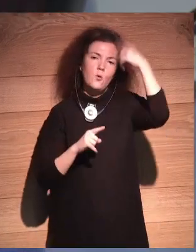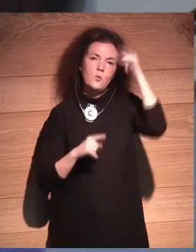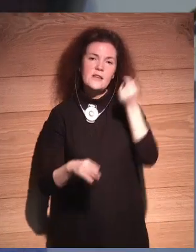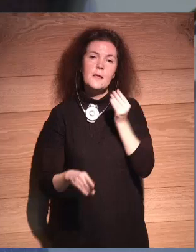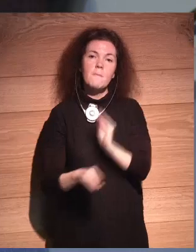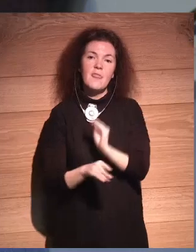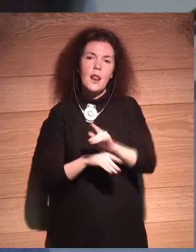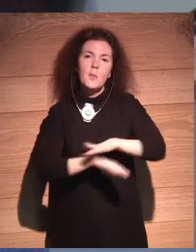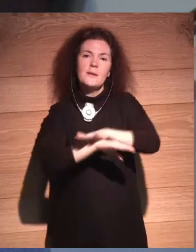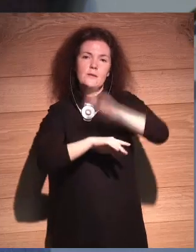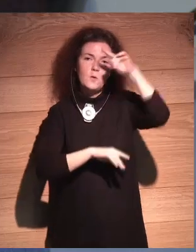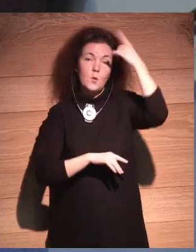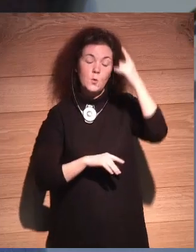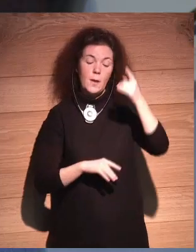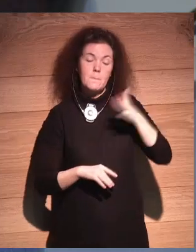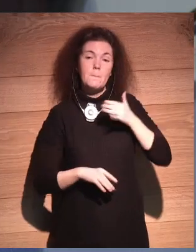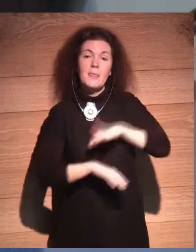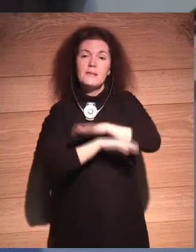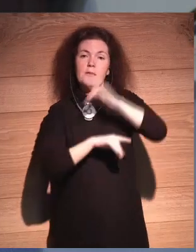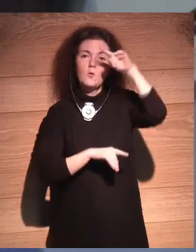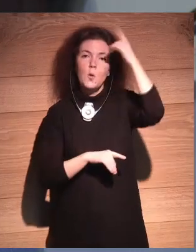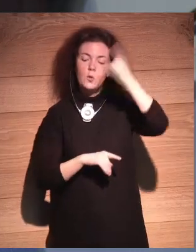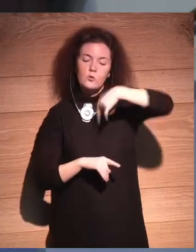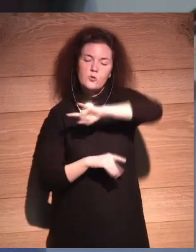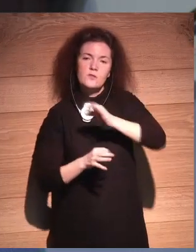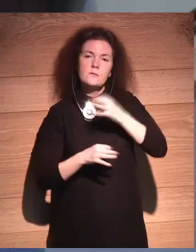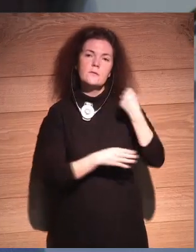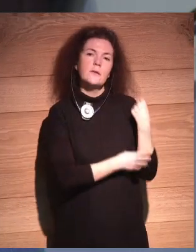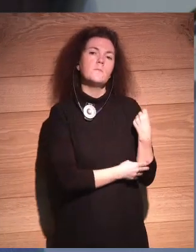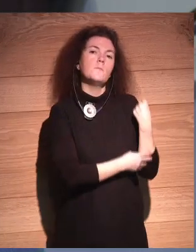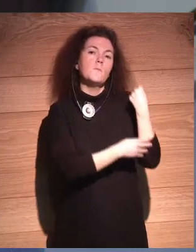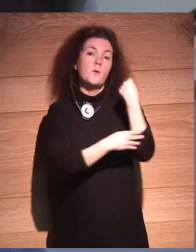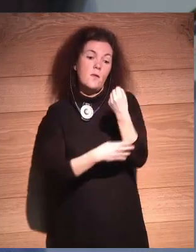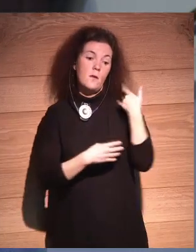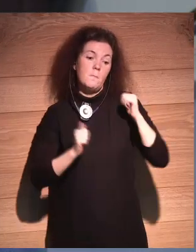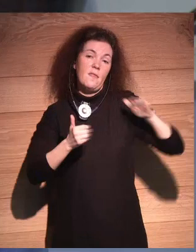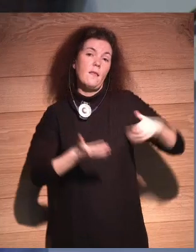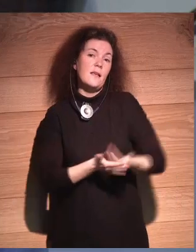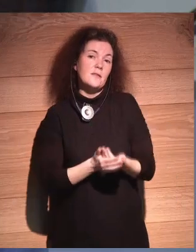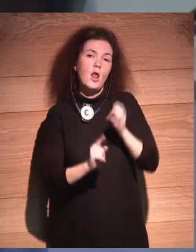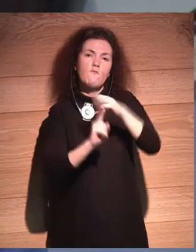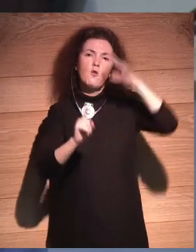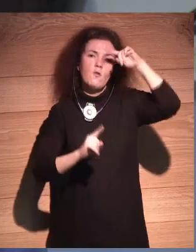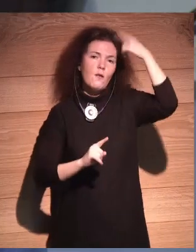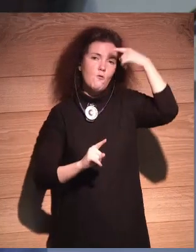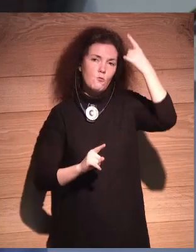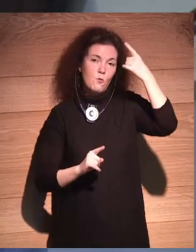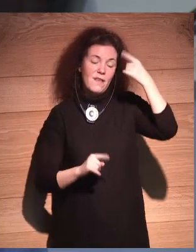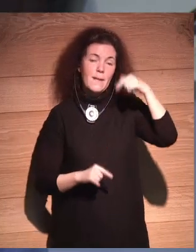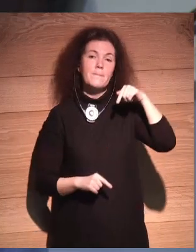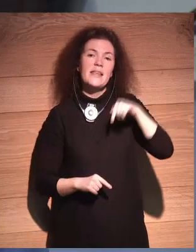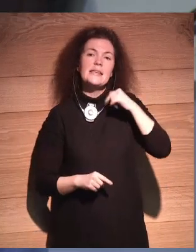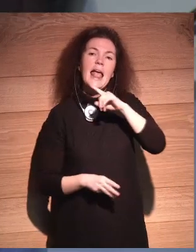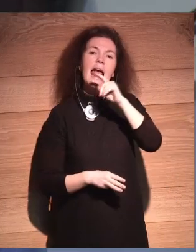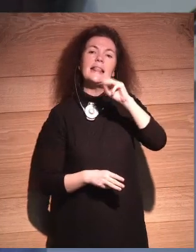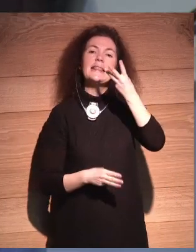Cultura. Desde el Ministerio de Cultura hemos apoyado desde sus inicios el Foro de la Cultura. Esta es